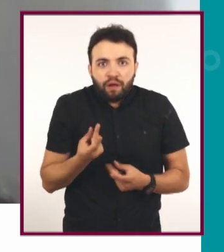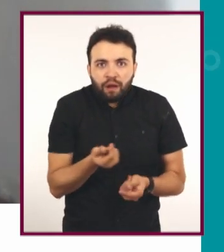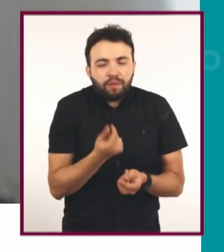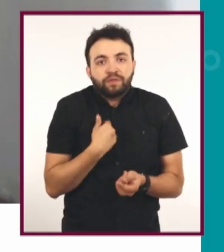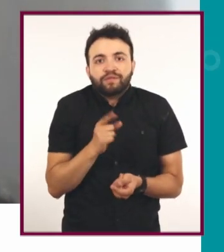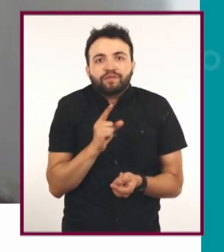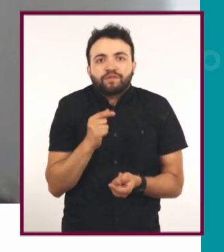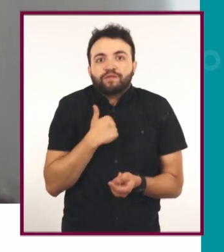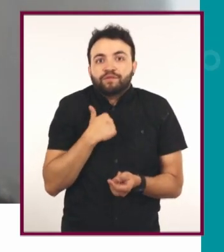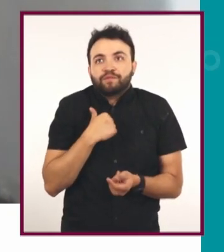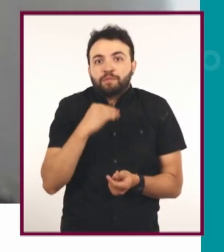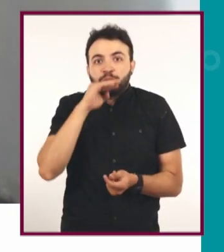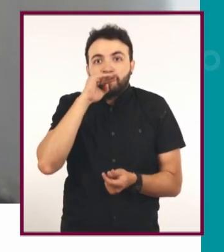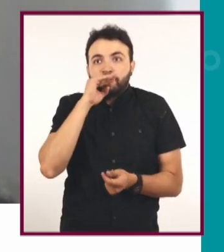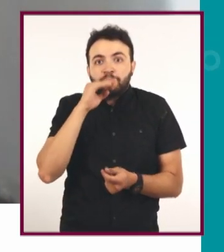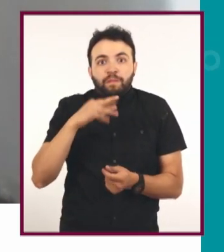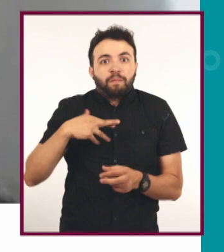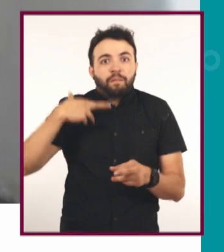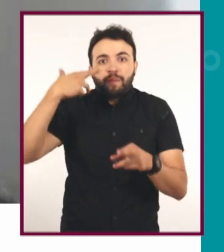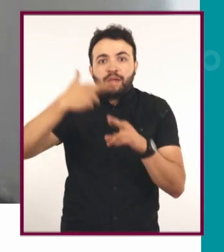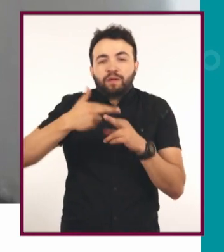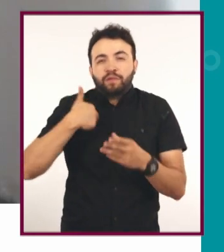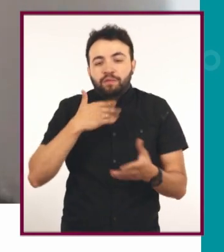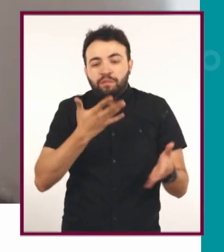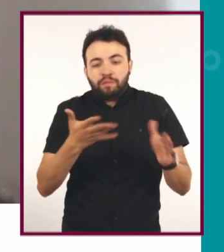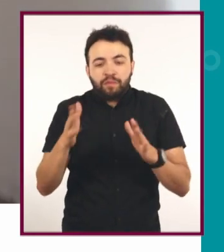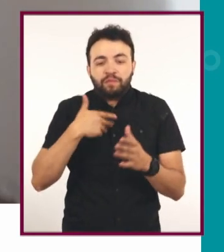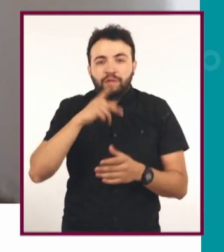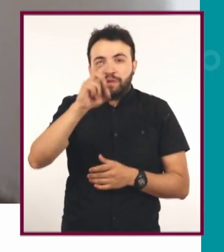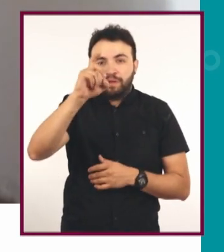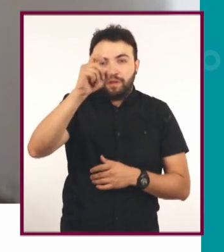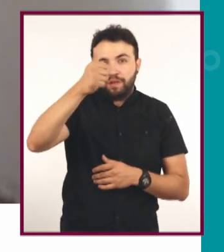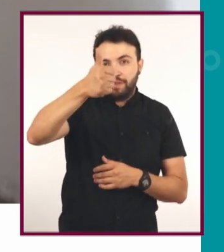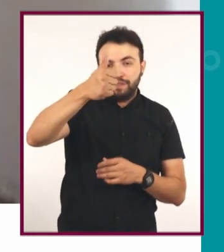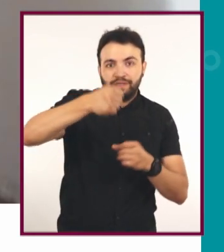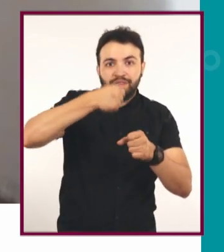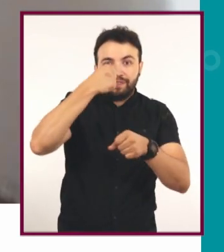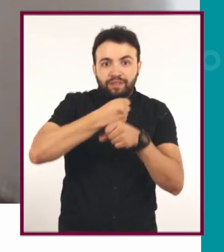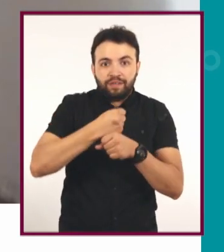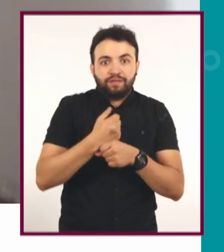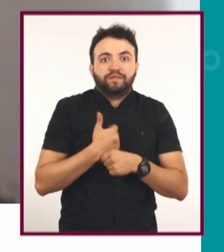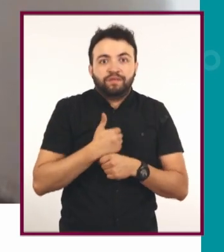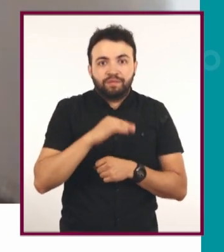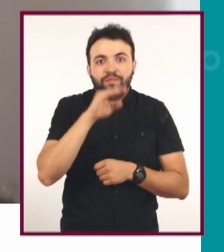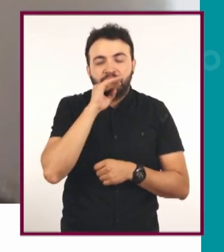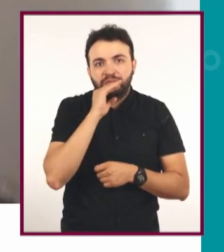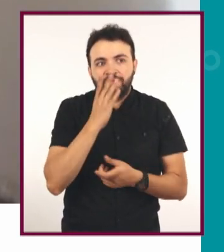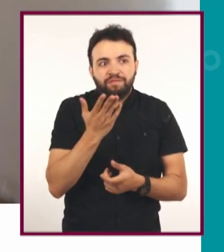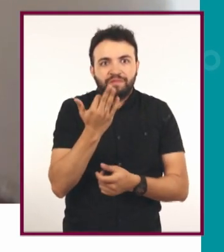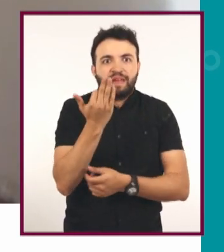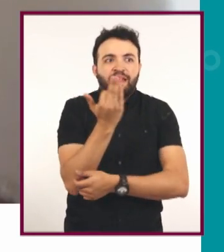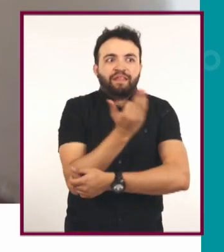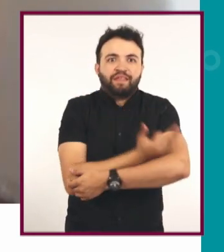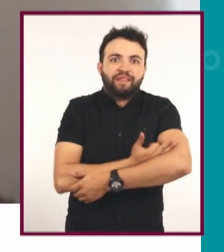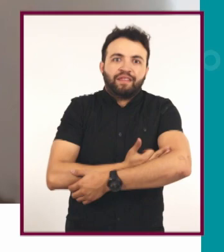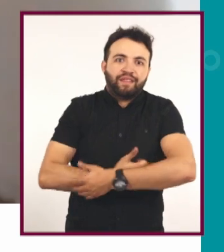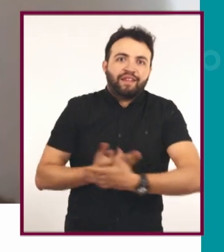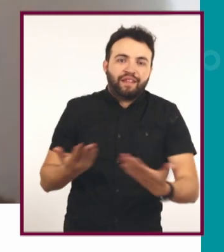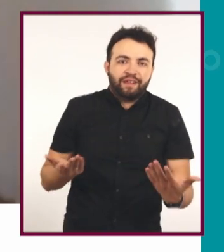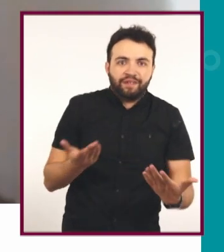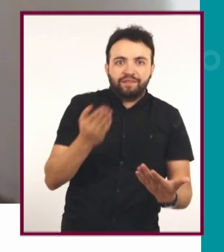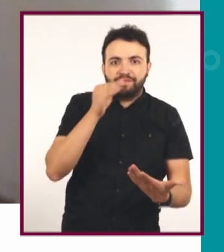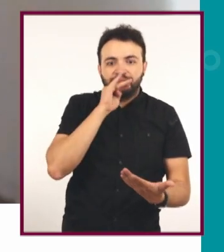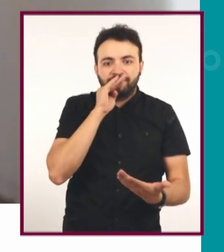pensaba mucho en ser mamá hasta ya más tarde, ¿no? O sea, fui una mamá a los 30 y casi 36 años, que es pues